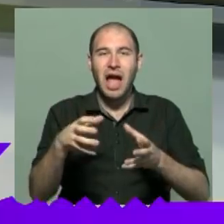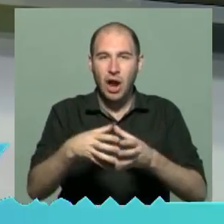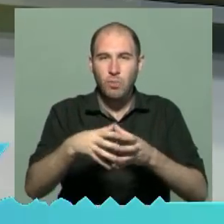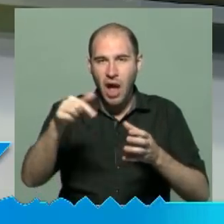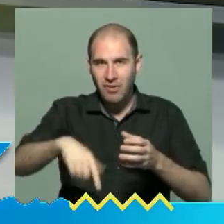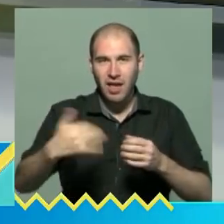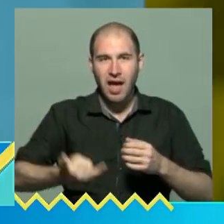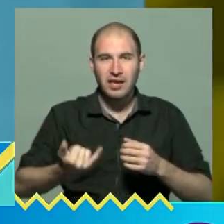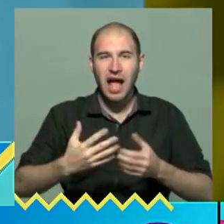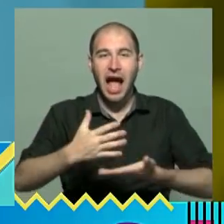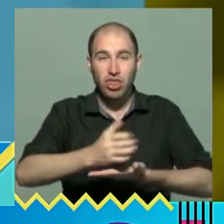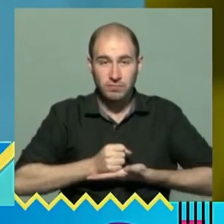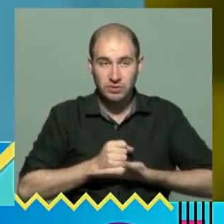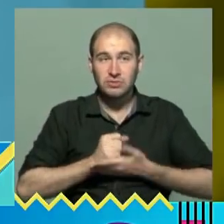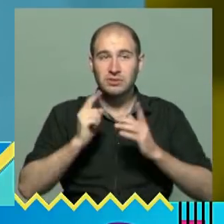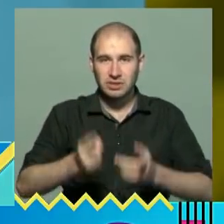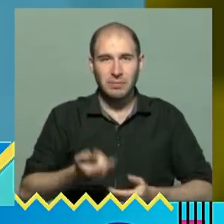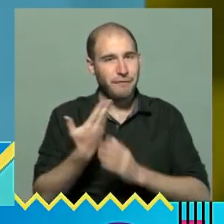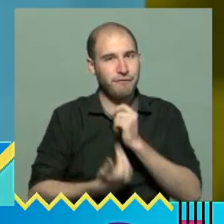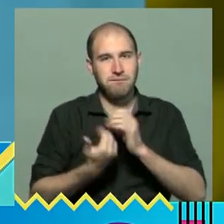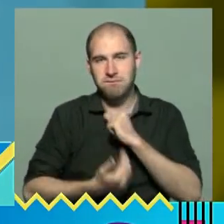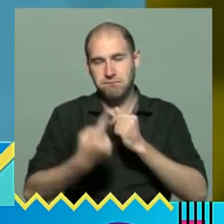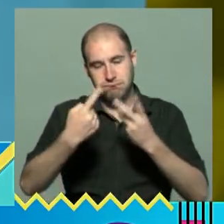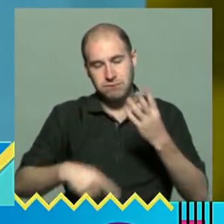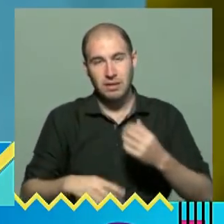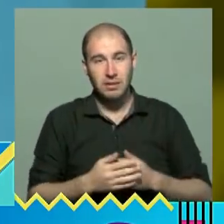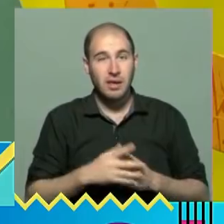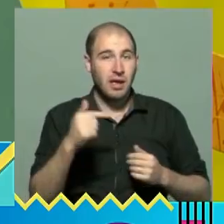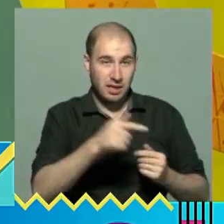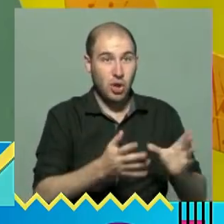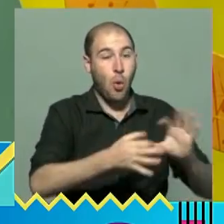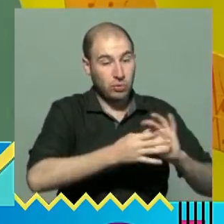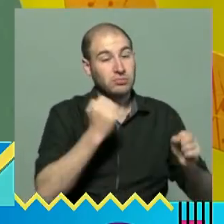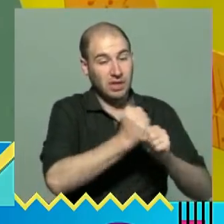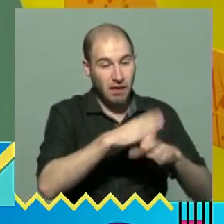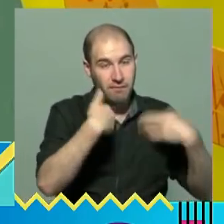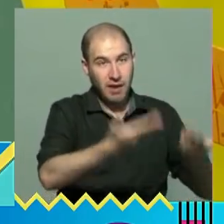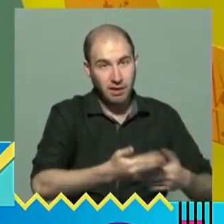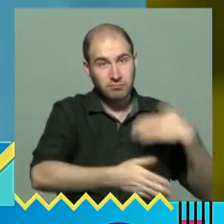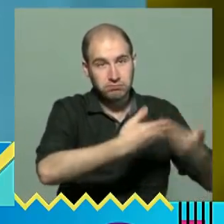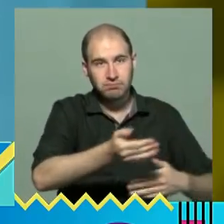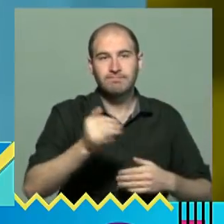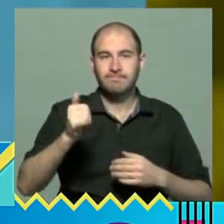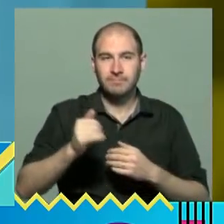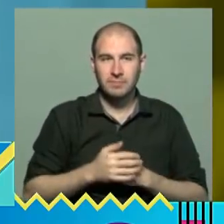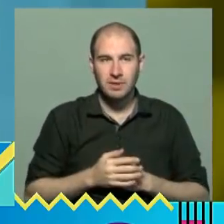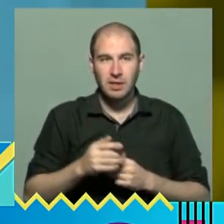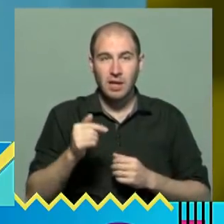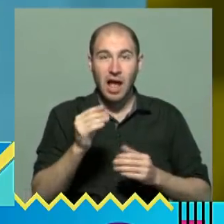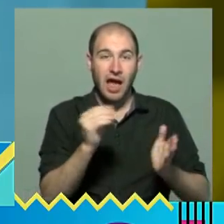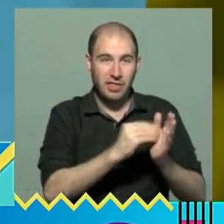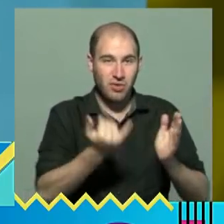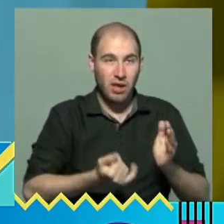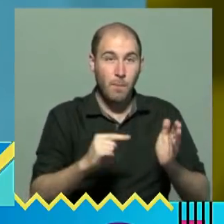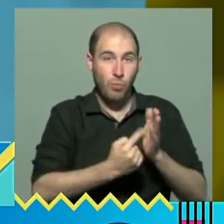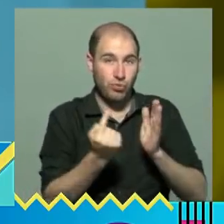hoy de adopción que también es bastante falente en un montón de cosas. Entonces, unámonos para trabajar y mejorar eso. Por supuesto, no, pero lo contemplaba desde